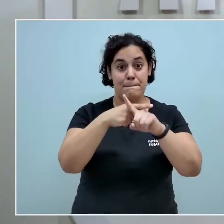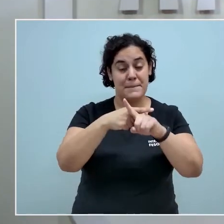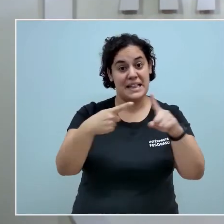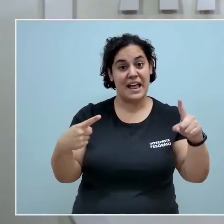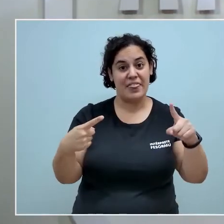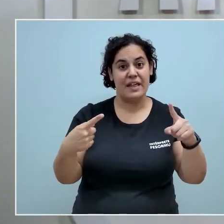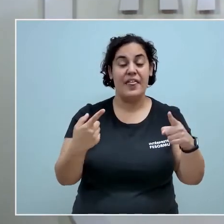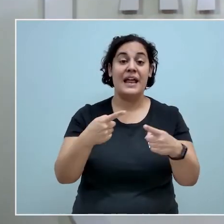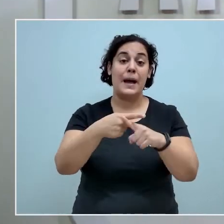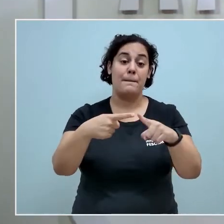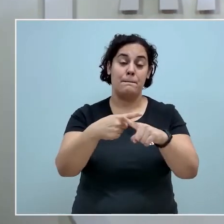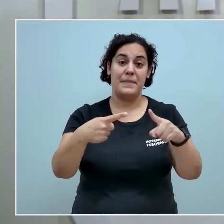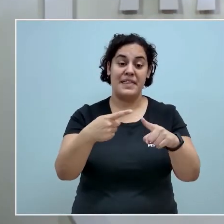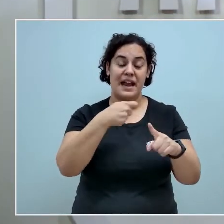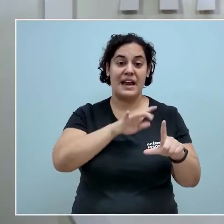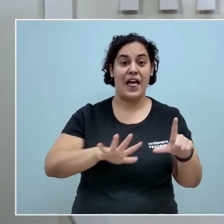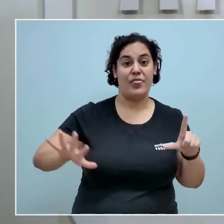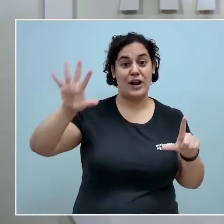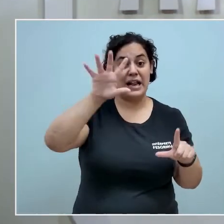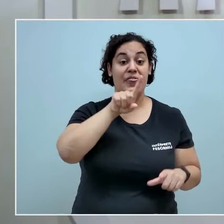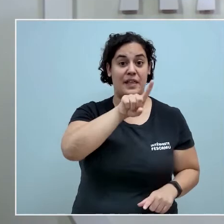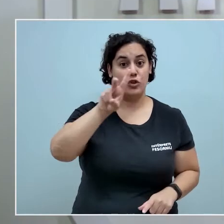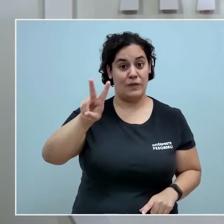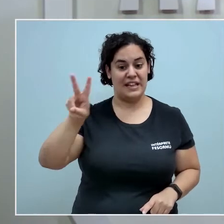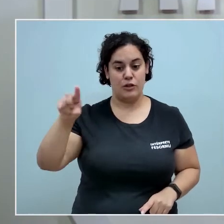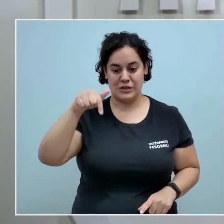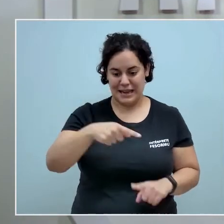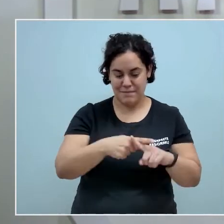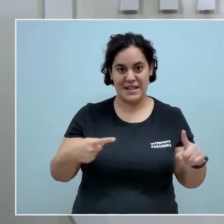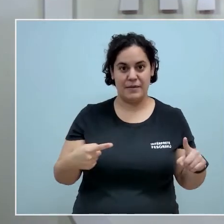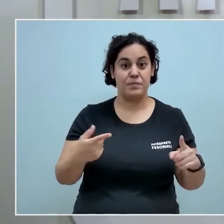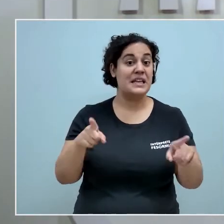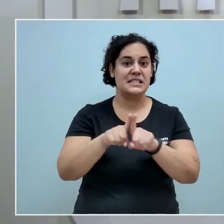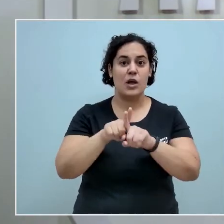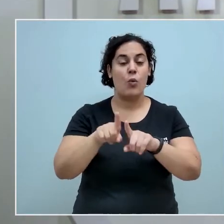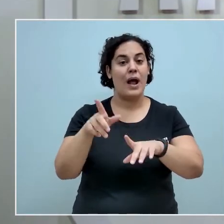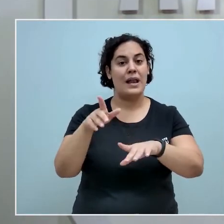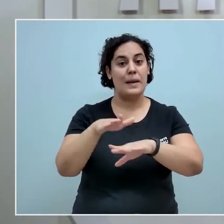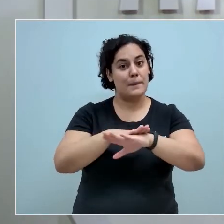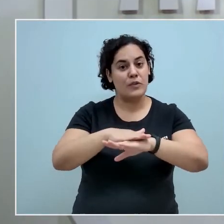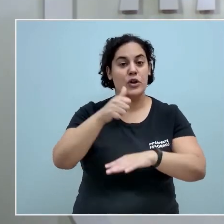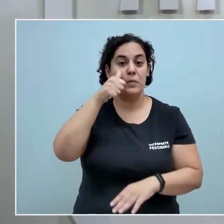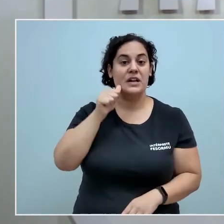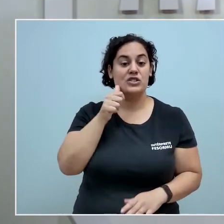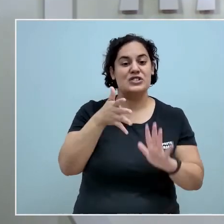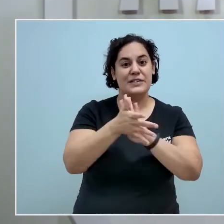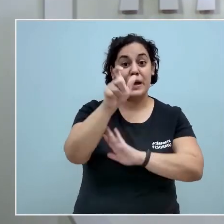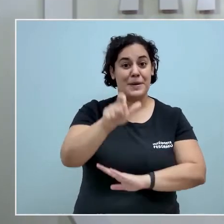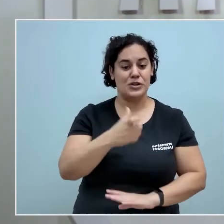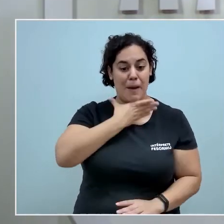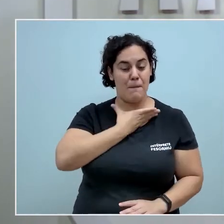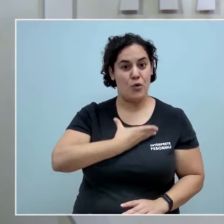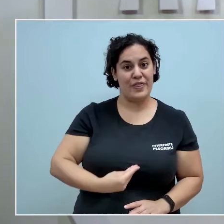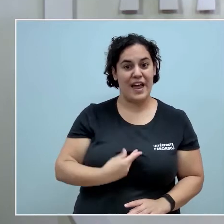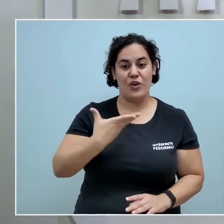es de 122 euros. O lo que es lo mismo, que para el Gobierno de Pedro Sánchez, un murciano vale como mucho la